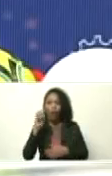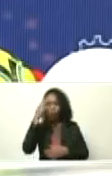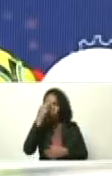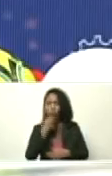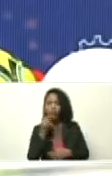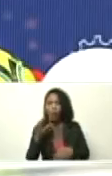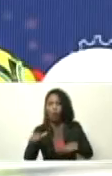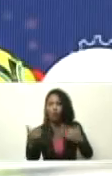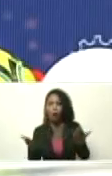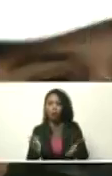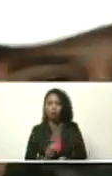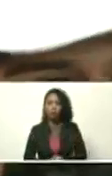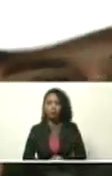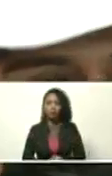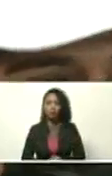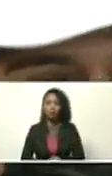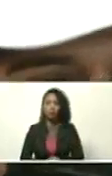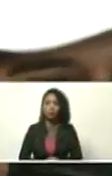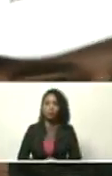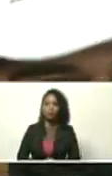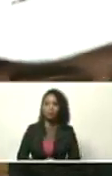Teques?